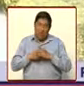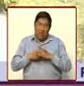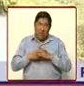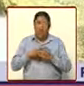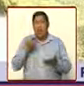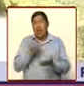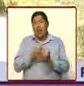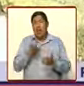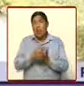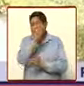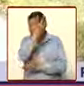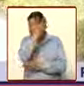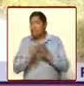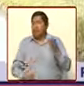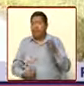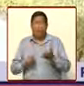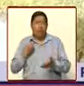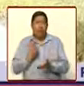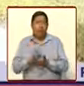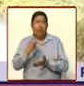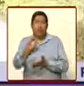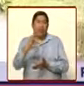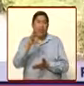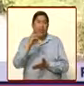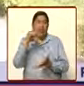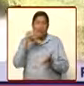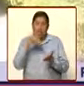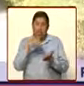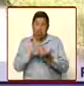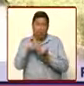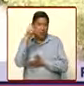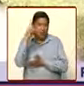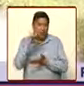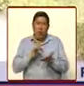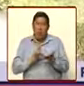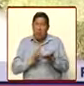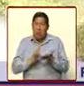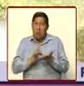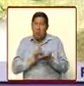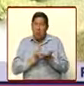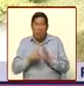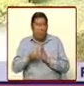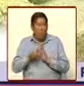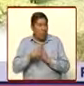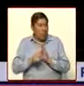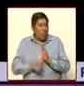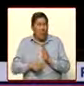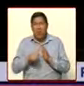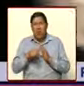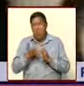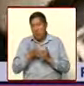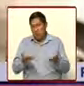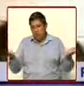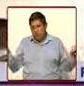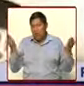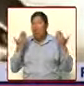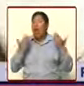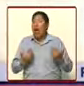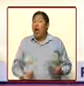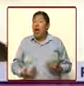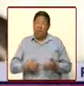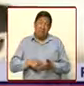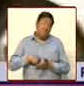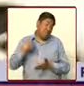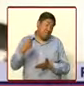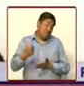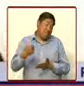ya no le alcanza. Gastó más de 100 mil bolivianos entre medicamentos, operaciones y otros. Actualmente ya no puede seguir